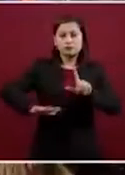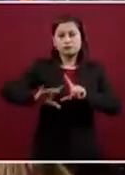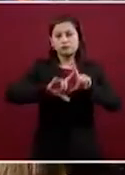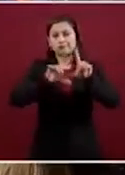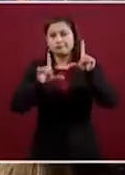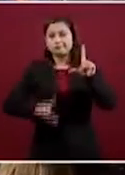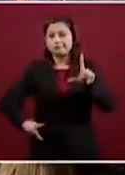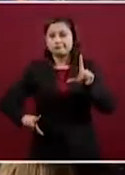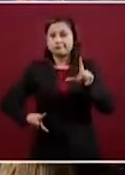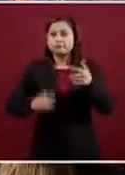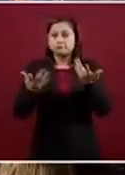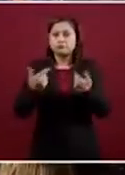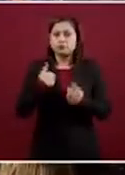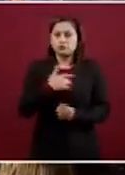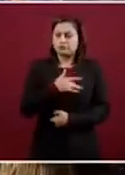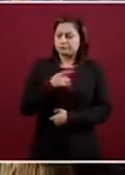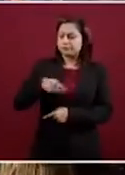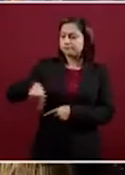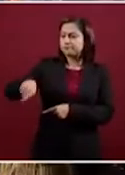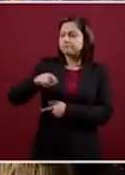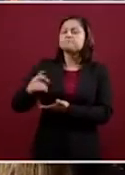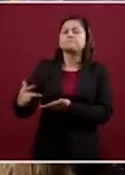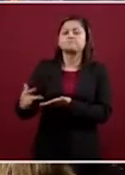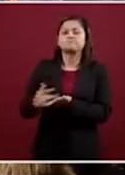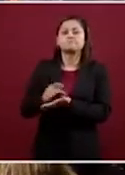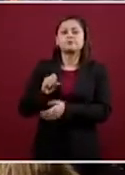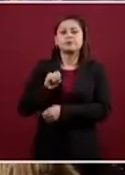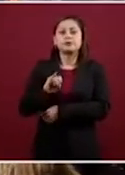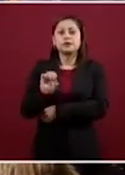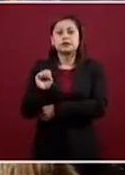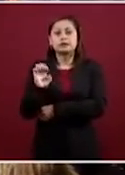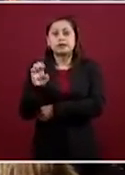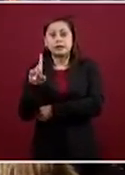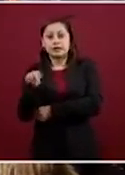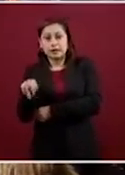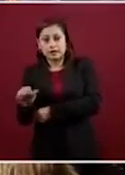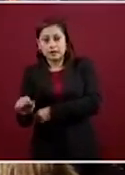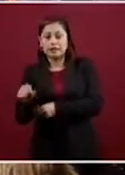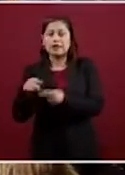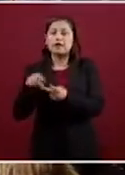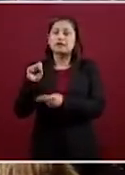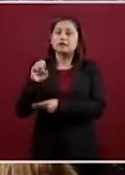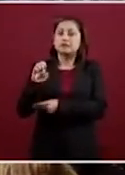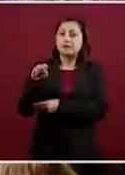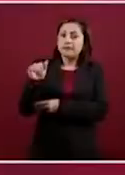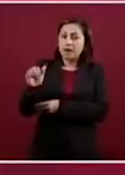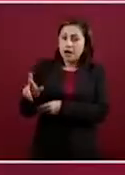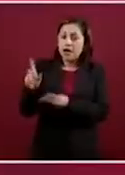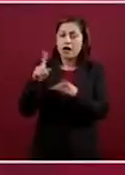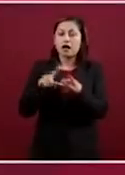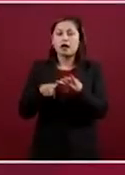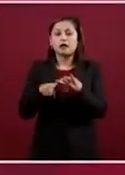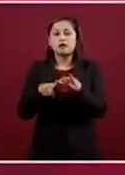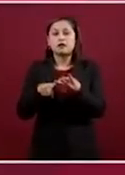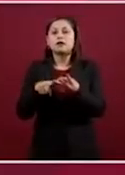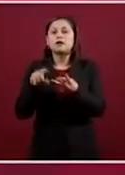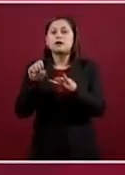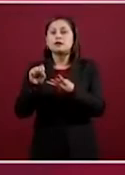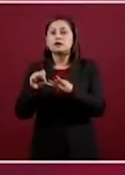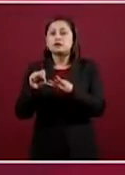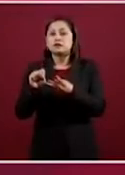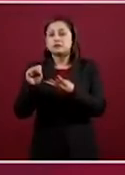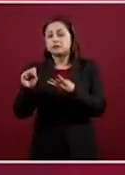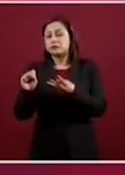apoyado y respaldado por la secretaría de la defensa por hacer el tren de marina por la secretaría de seguridad